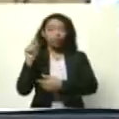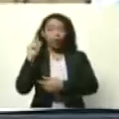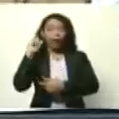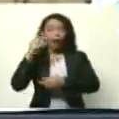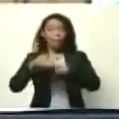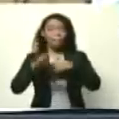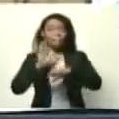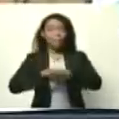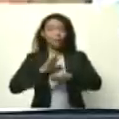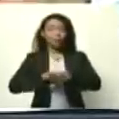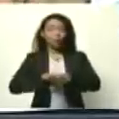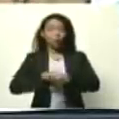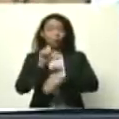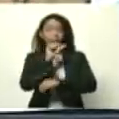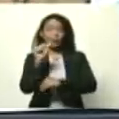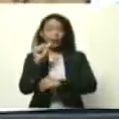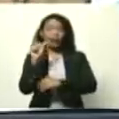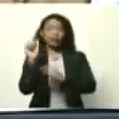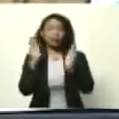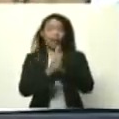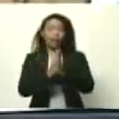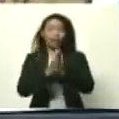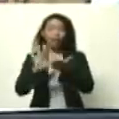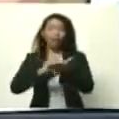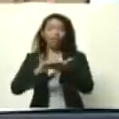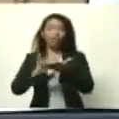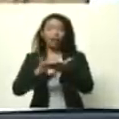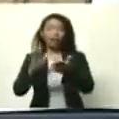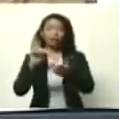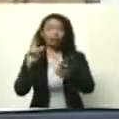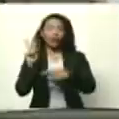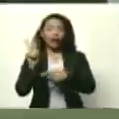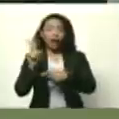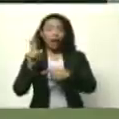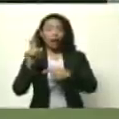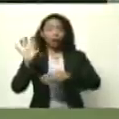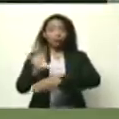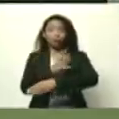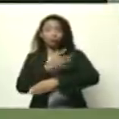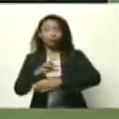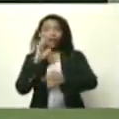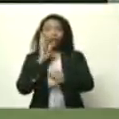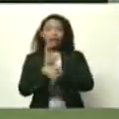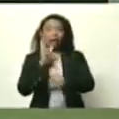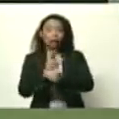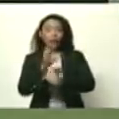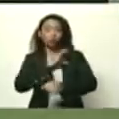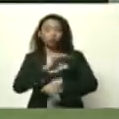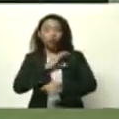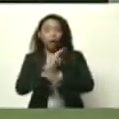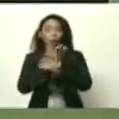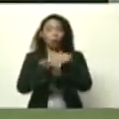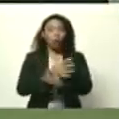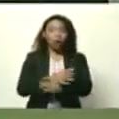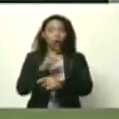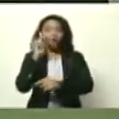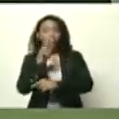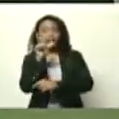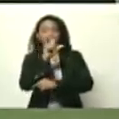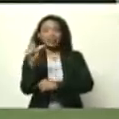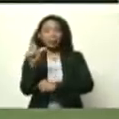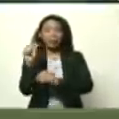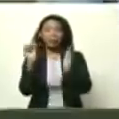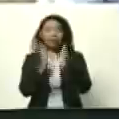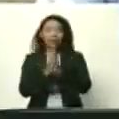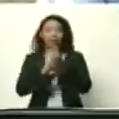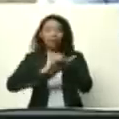la Semana Santa Digital, donde había conciertos en las redes, juegos. Fue la Semana Santa Digital